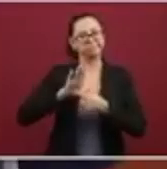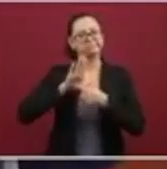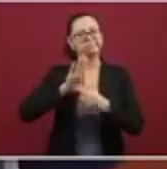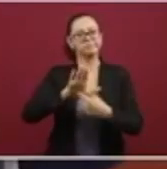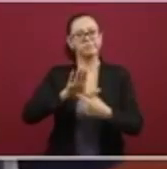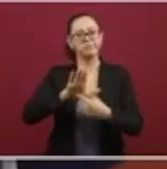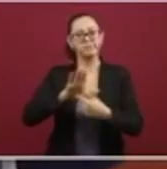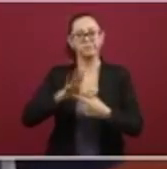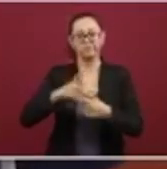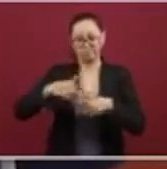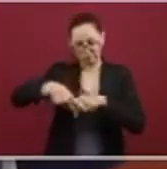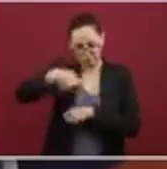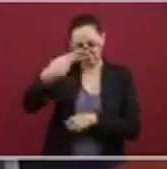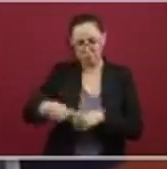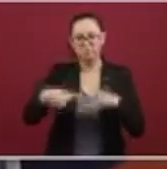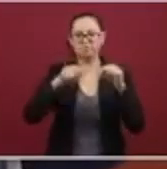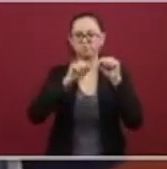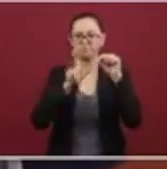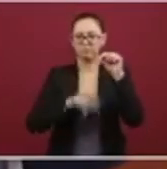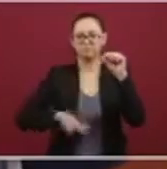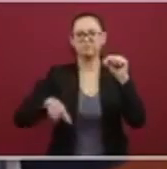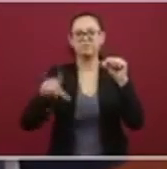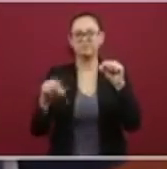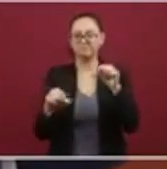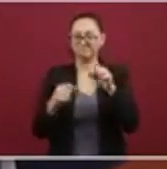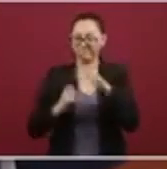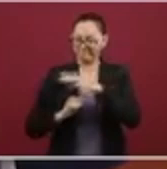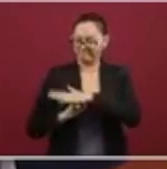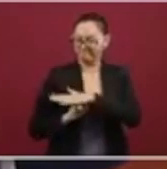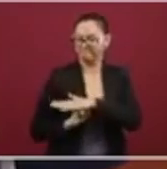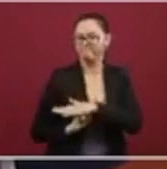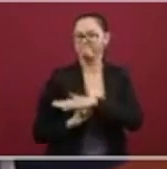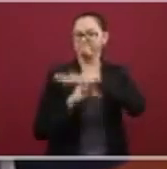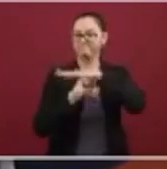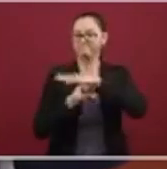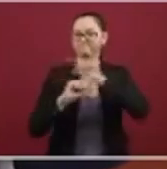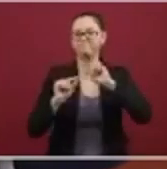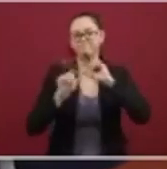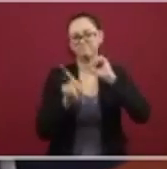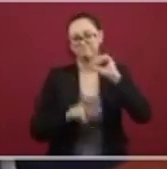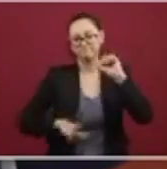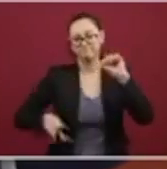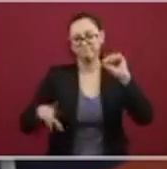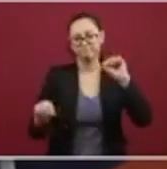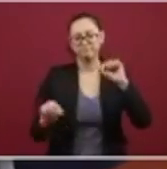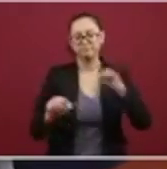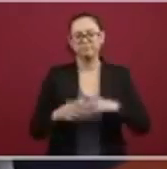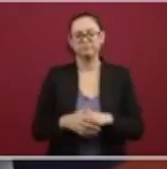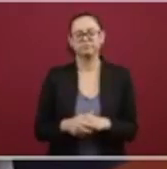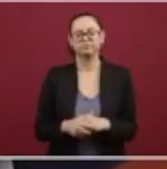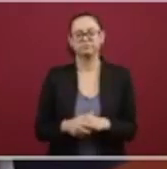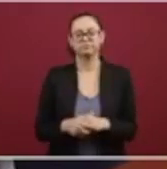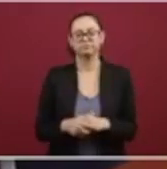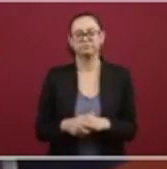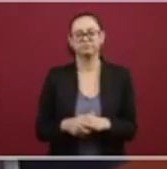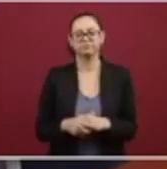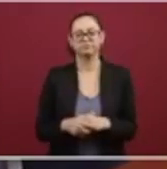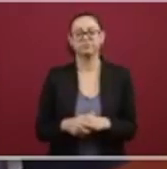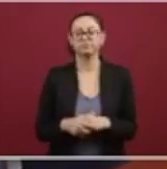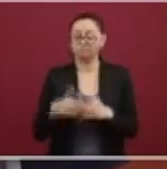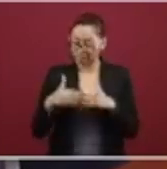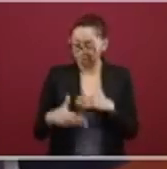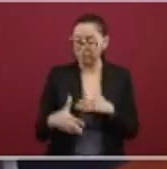somos de este país, las raíces de este país, que hay muchísimas